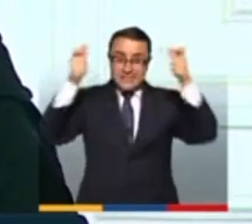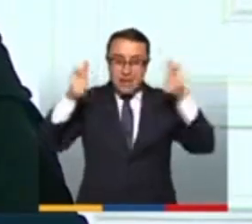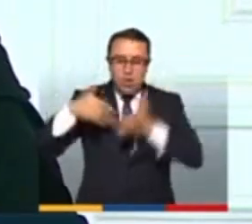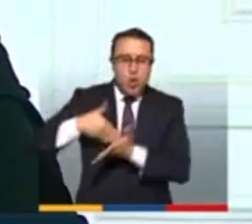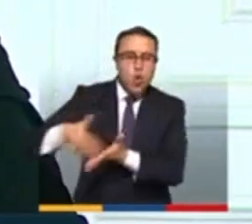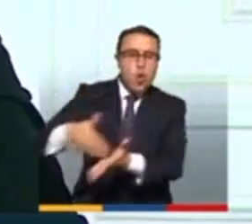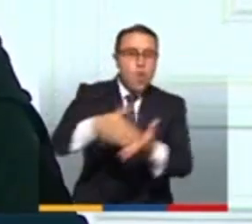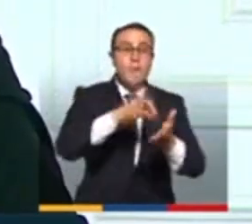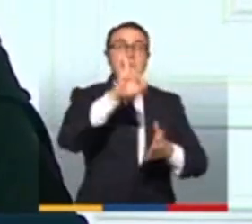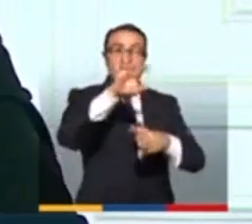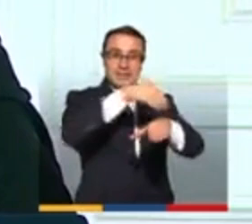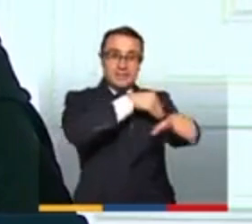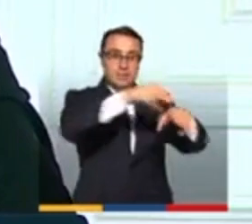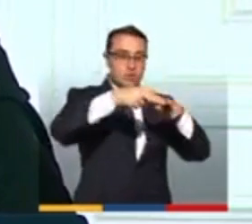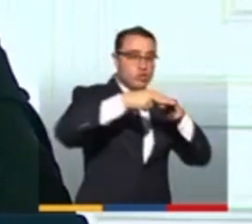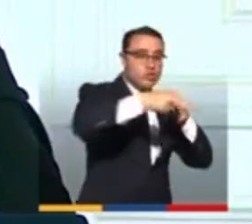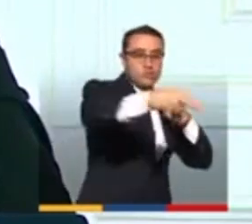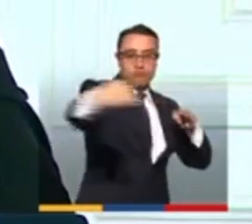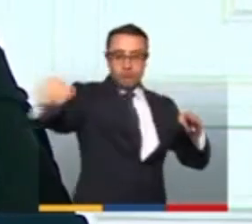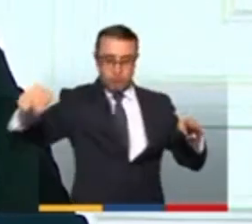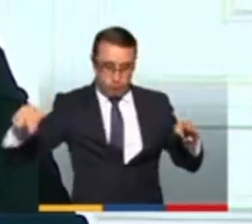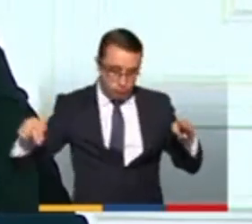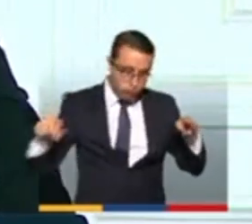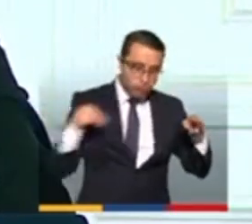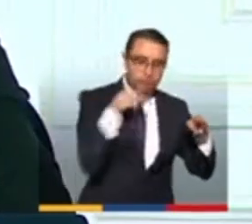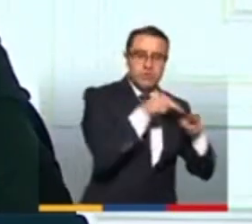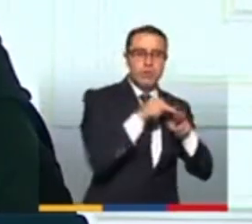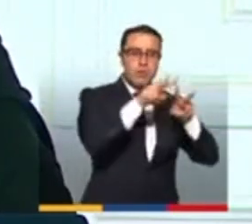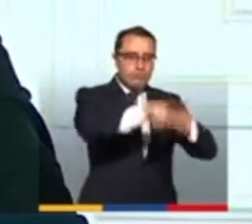3 millones de hectáreas para cumplir el primer punto.